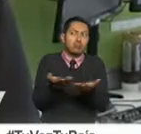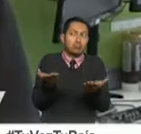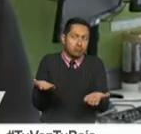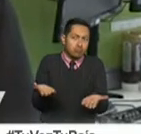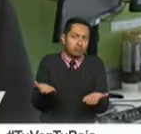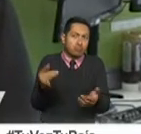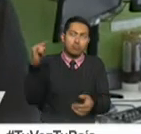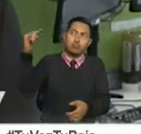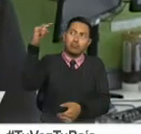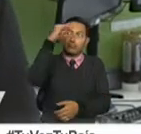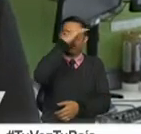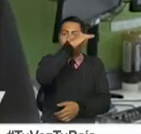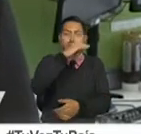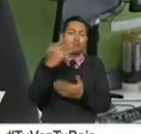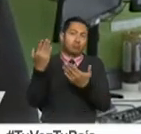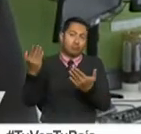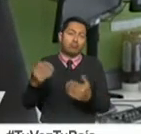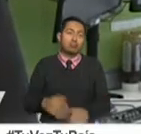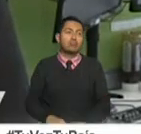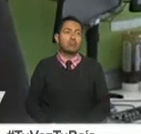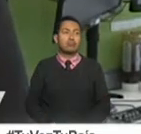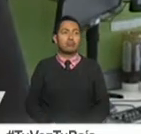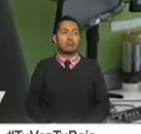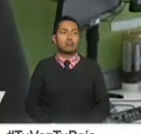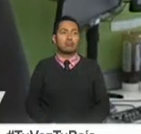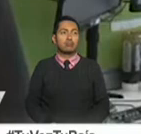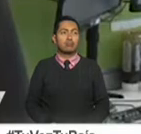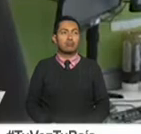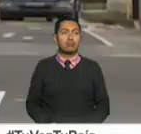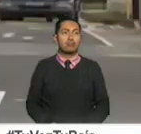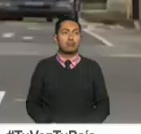que estos aviones se habían subvencionado.